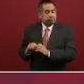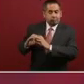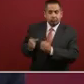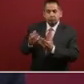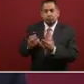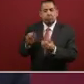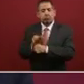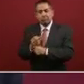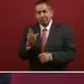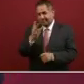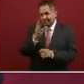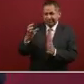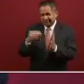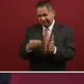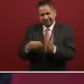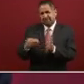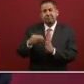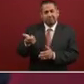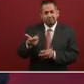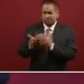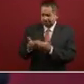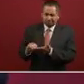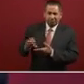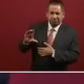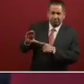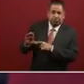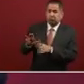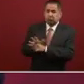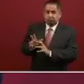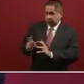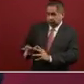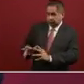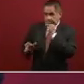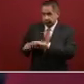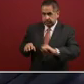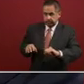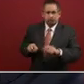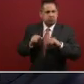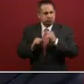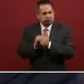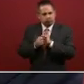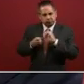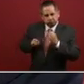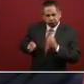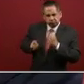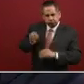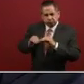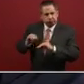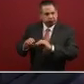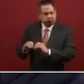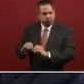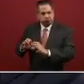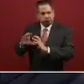alrededor de 300.000 millones de pesos es un fondo que se fue creando que